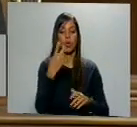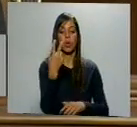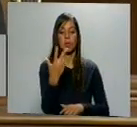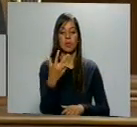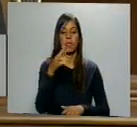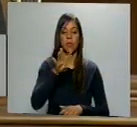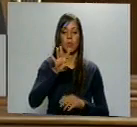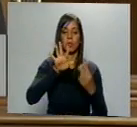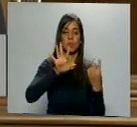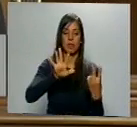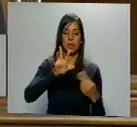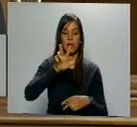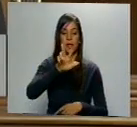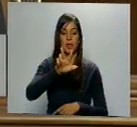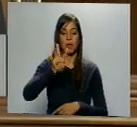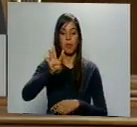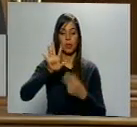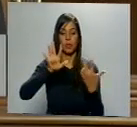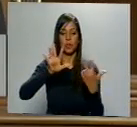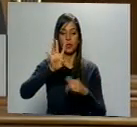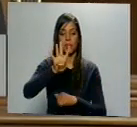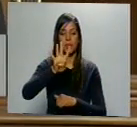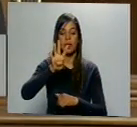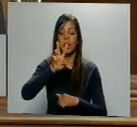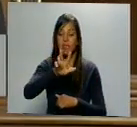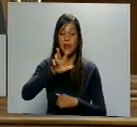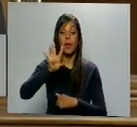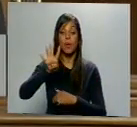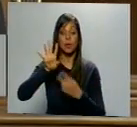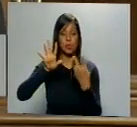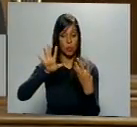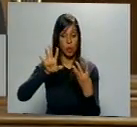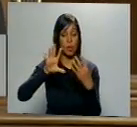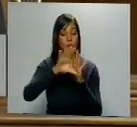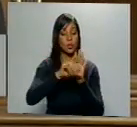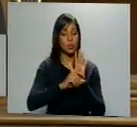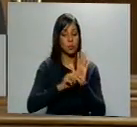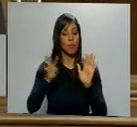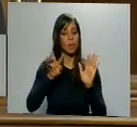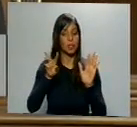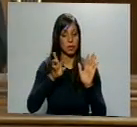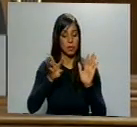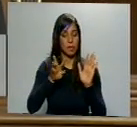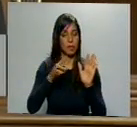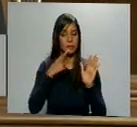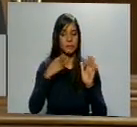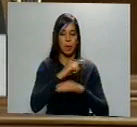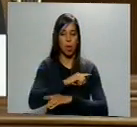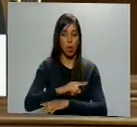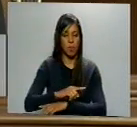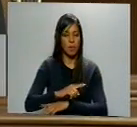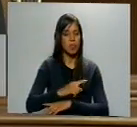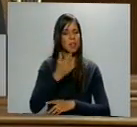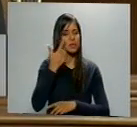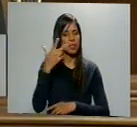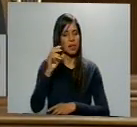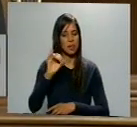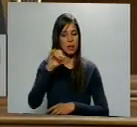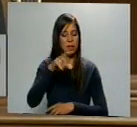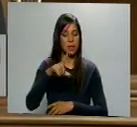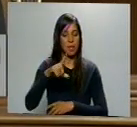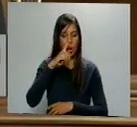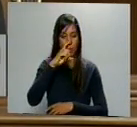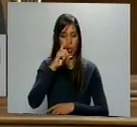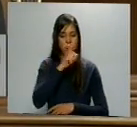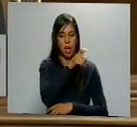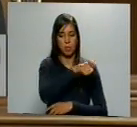347, 348 y 349 de la Constitución de la República Bolivariana de Venezuela, conforme al mandato otorgado el 30 de julio del